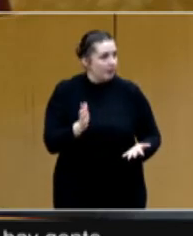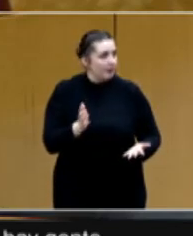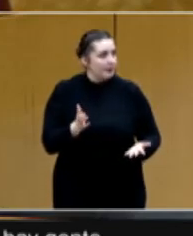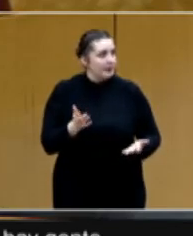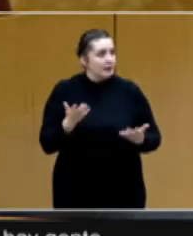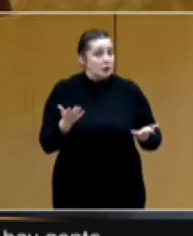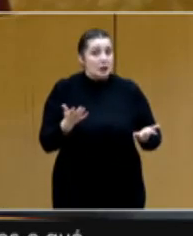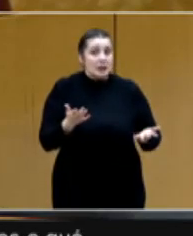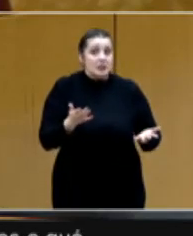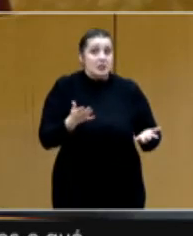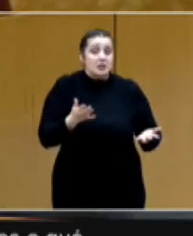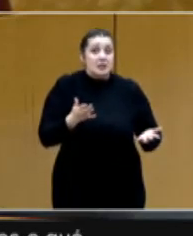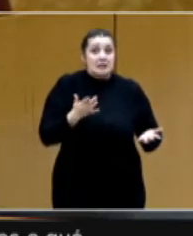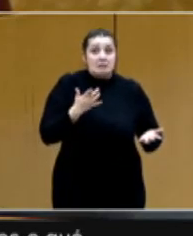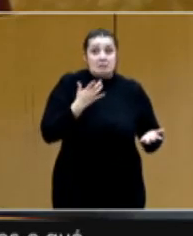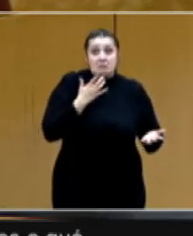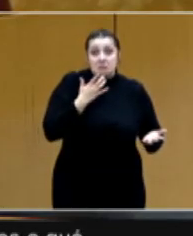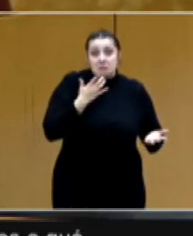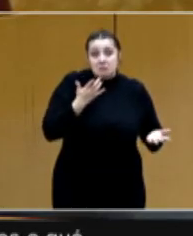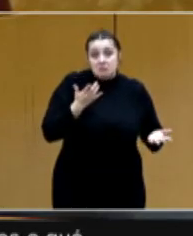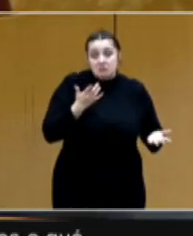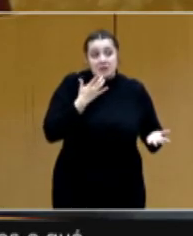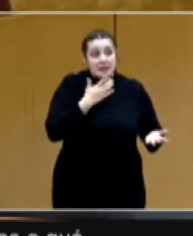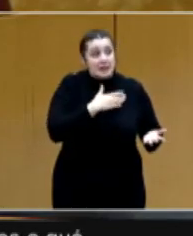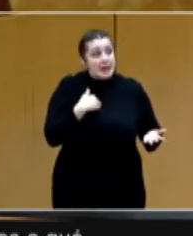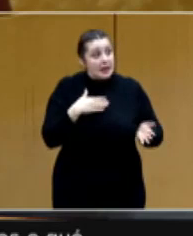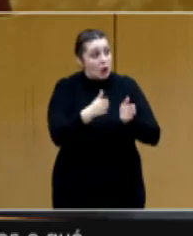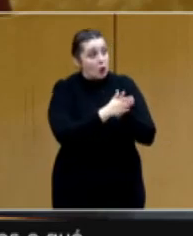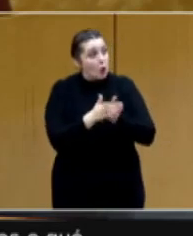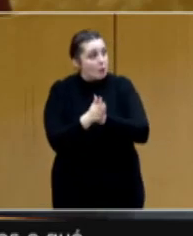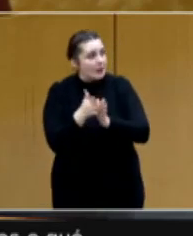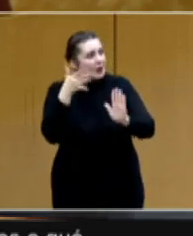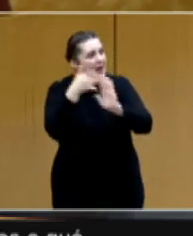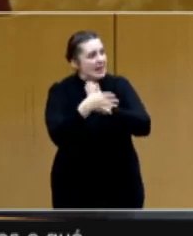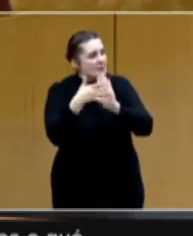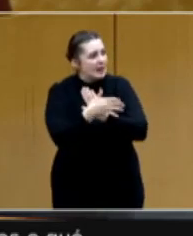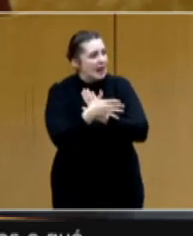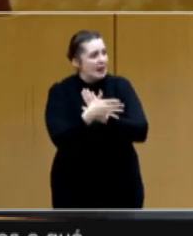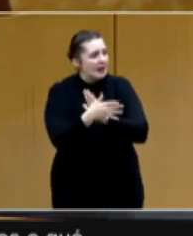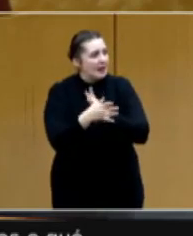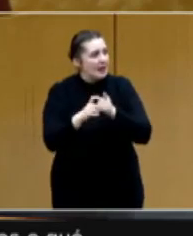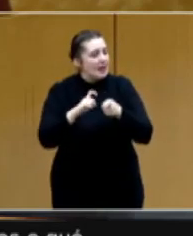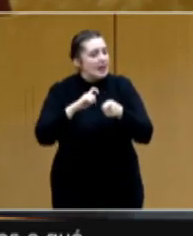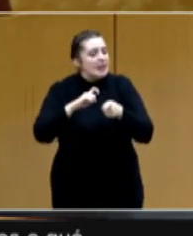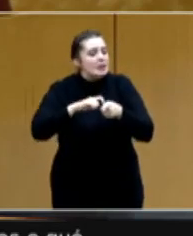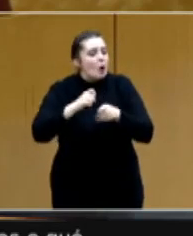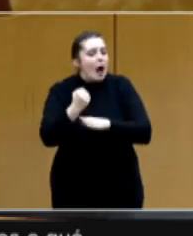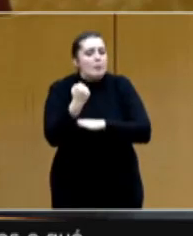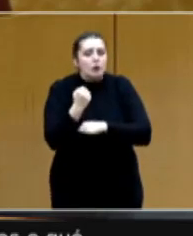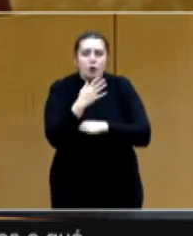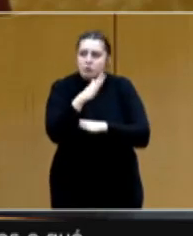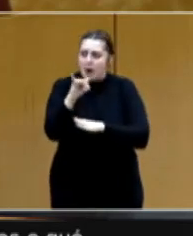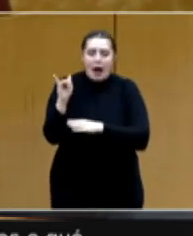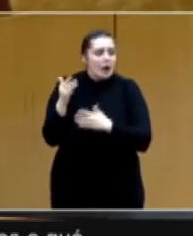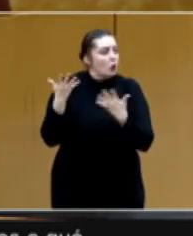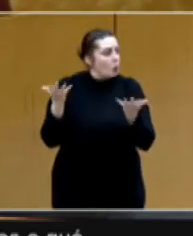quizás si quieren aquí los compañeros que expliquen Qué tipo de pollos están recibiendo y